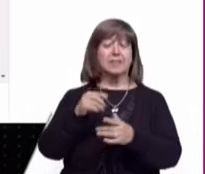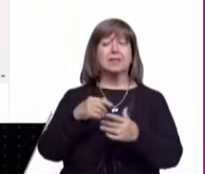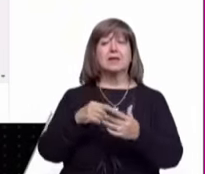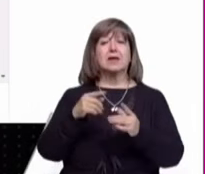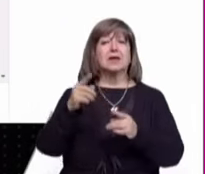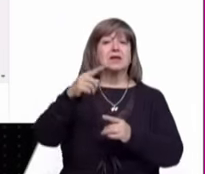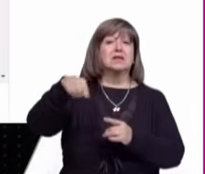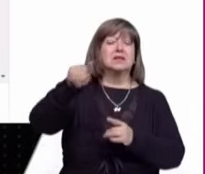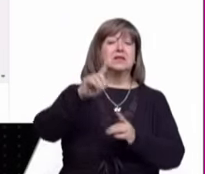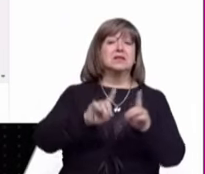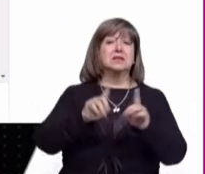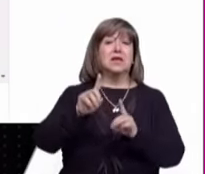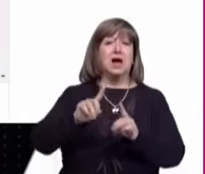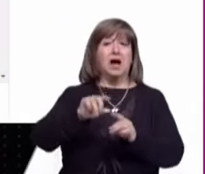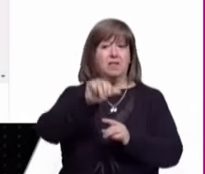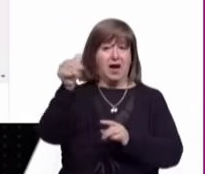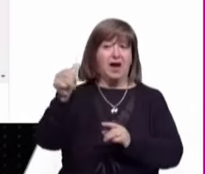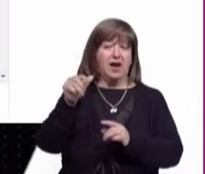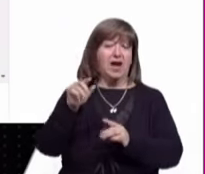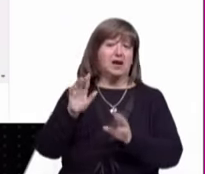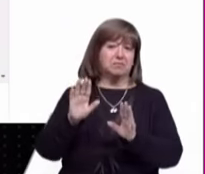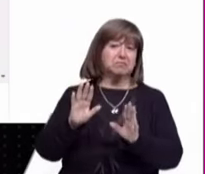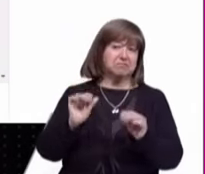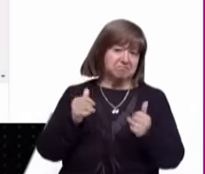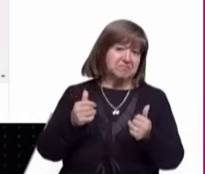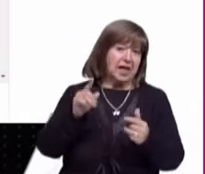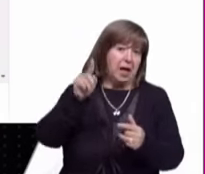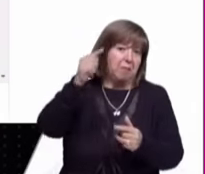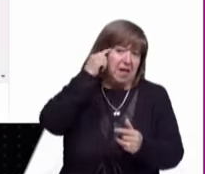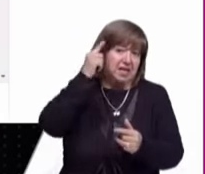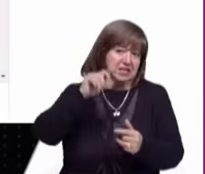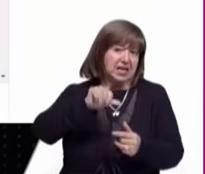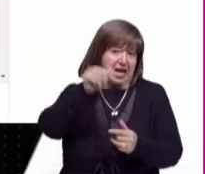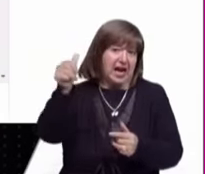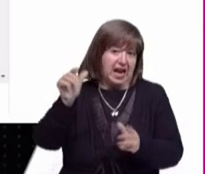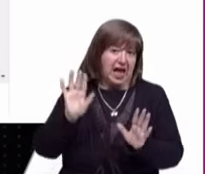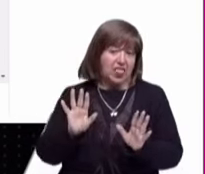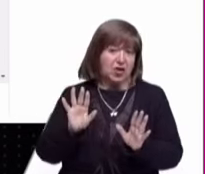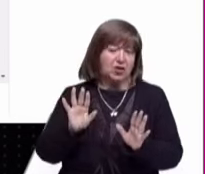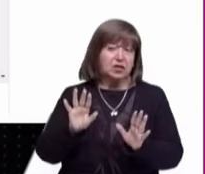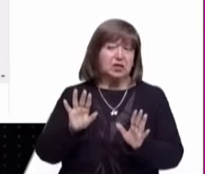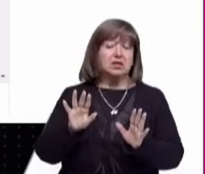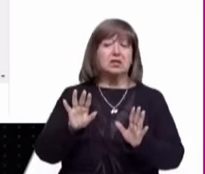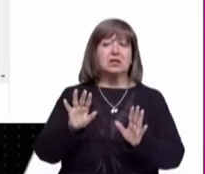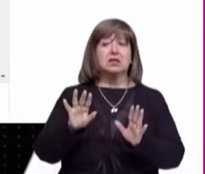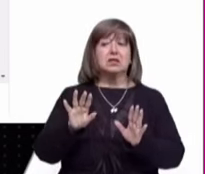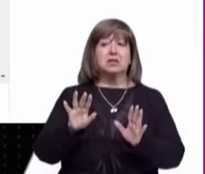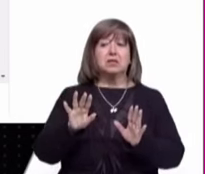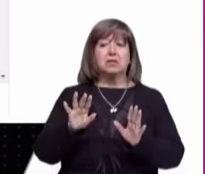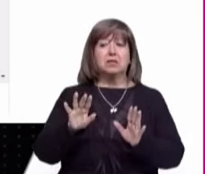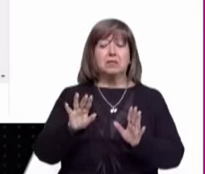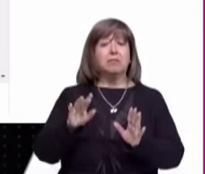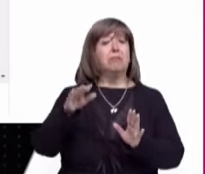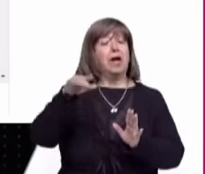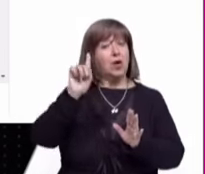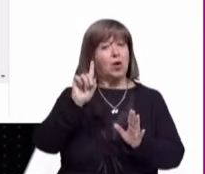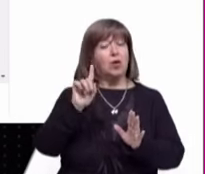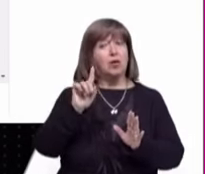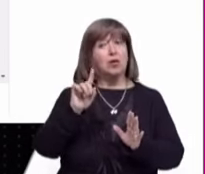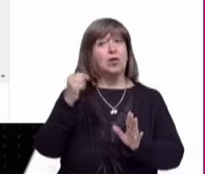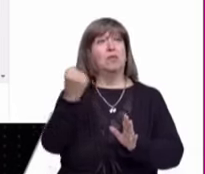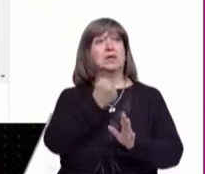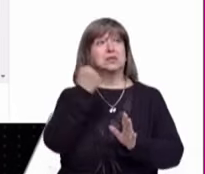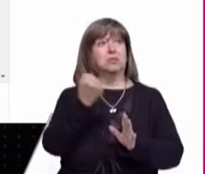Puede que haya ganado una batalla, que él crea que ha ganado una batalla. Sin embargo, lo